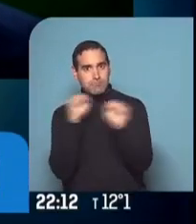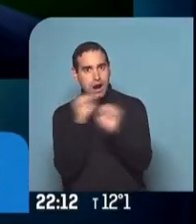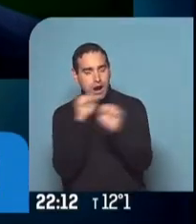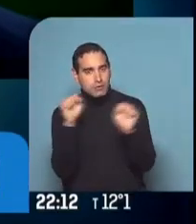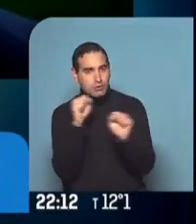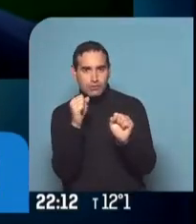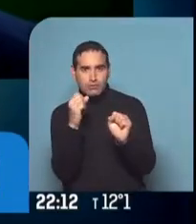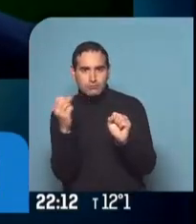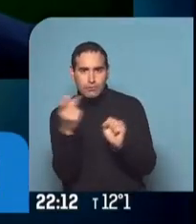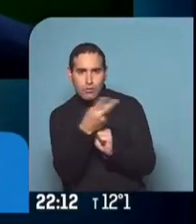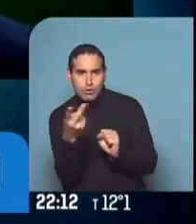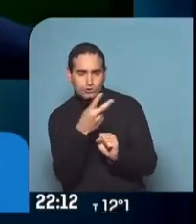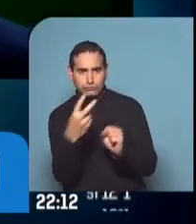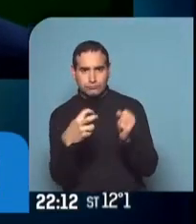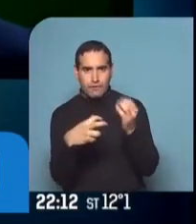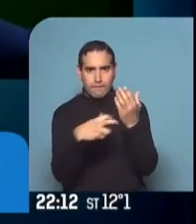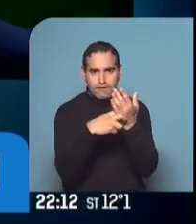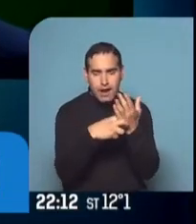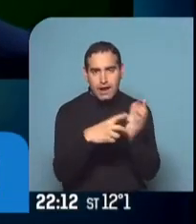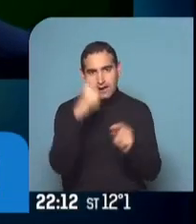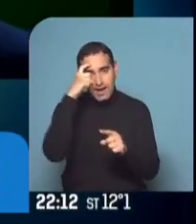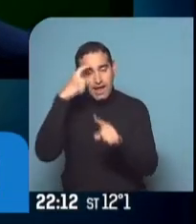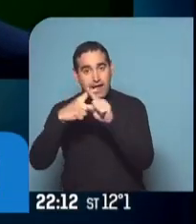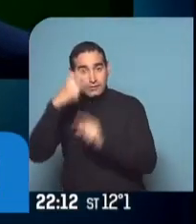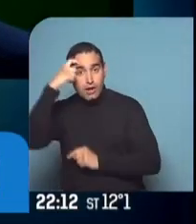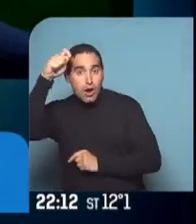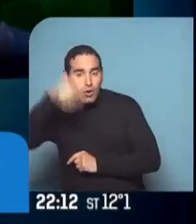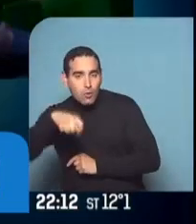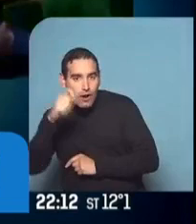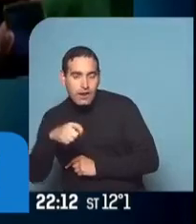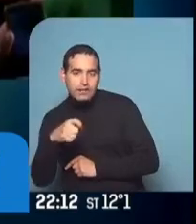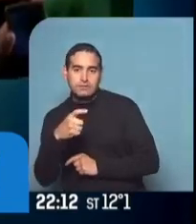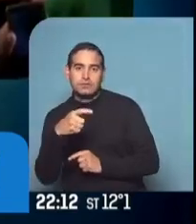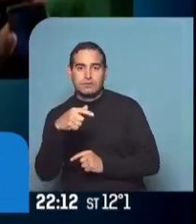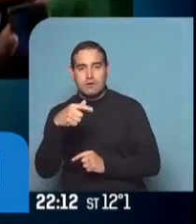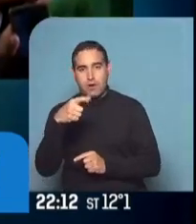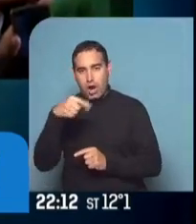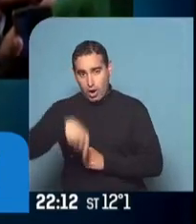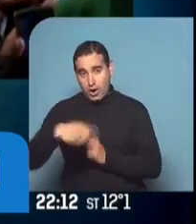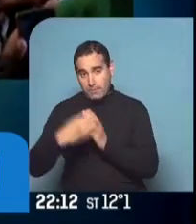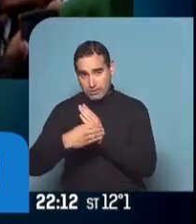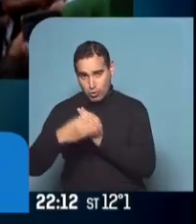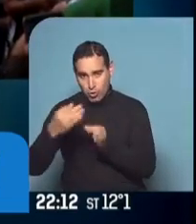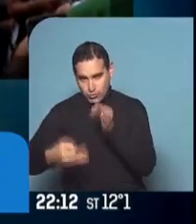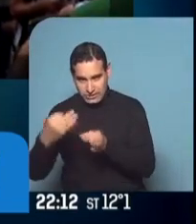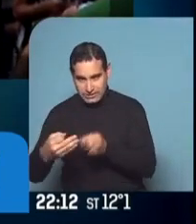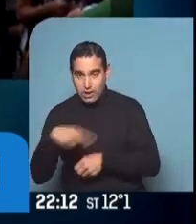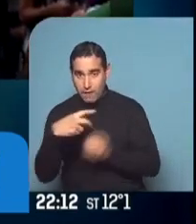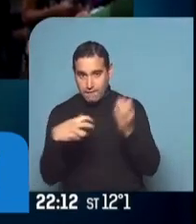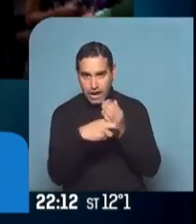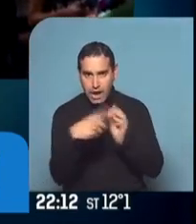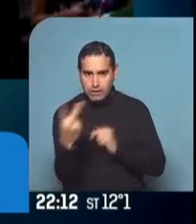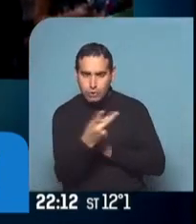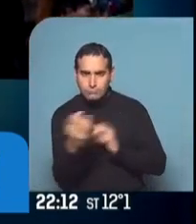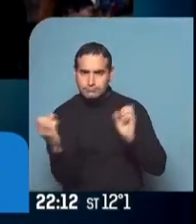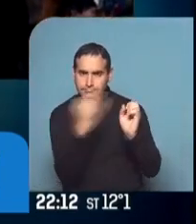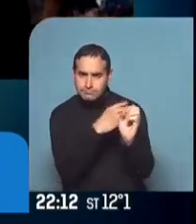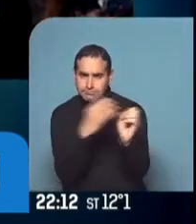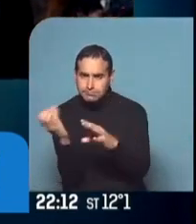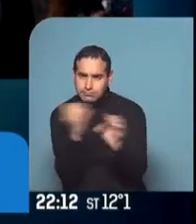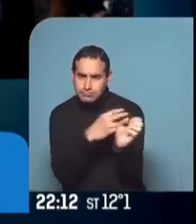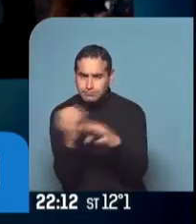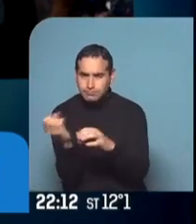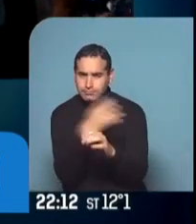las conversaciones entre el ex juez Sergio Moro, hoy ministro de Justicia, y el fiscal que estuvo a cargo de